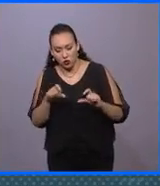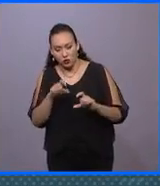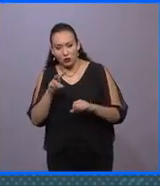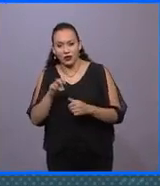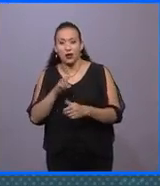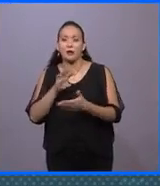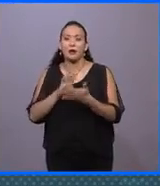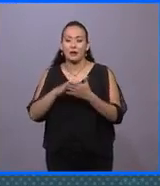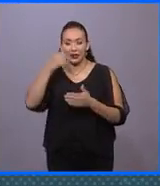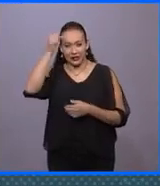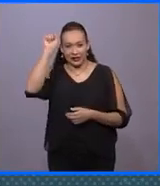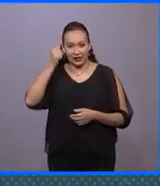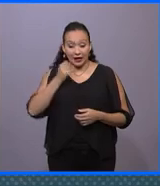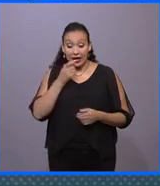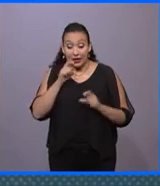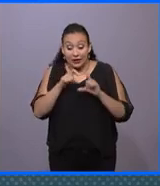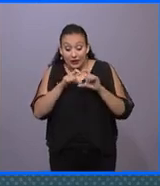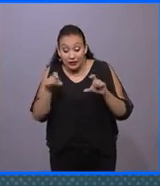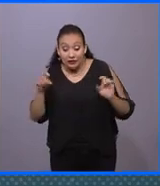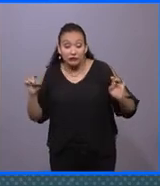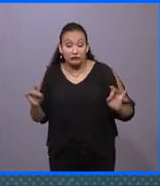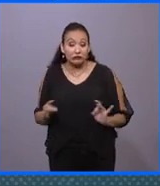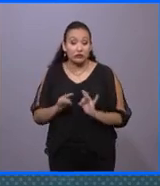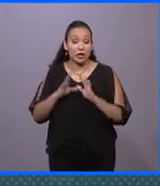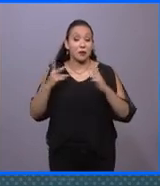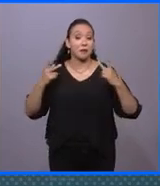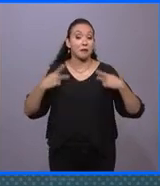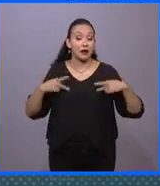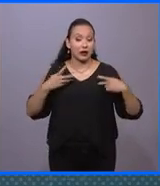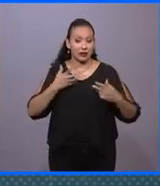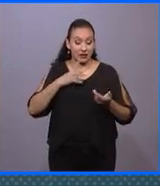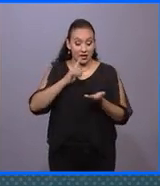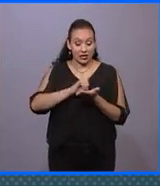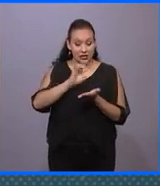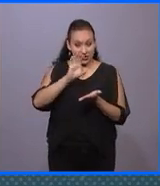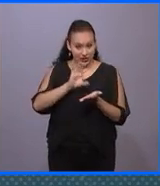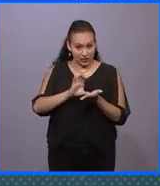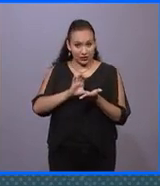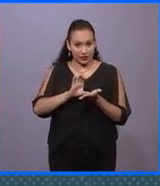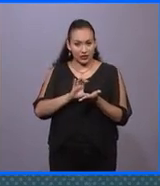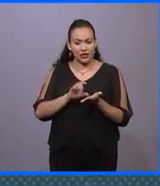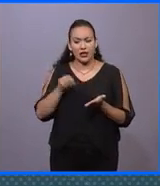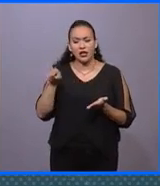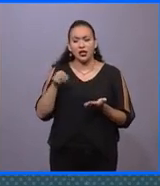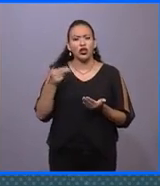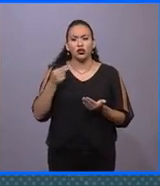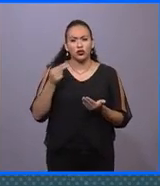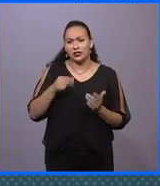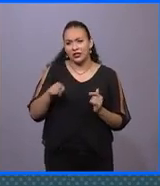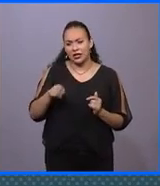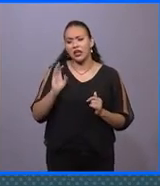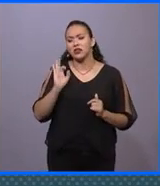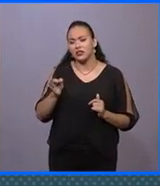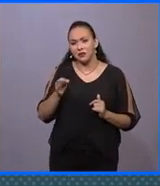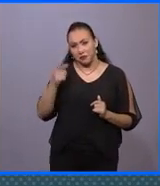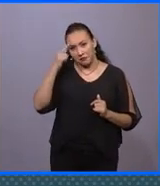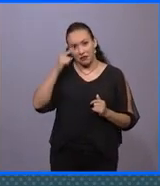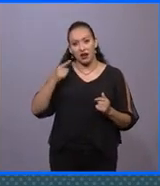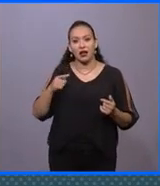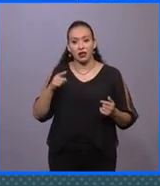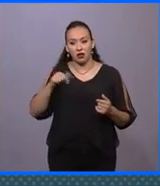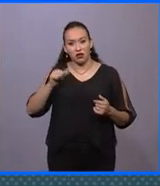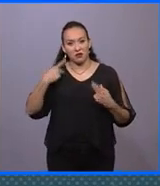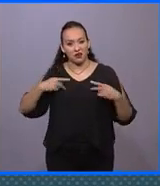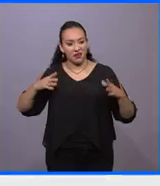Penal de Sinaloa, que establecía que en caso de personas con discapacidad no era necesario su consentimiento para interrumpir un